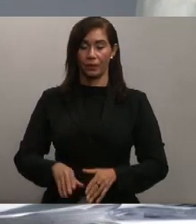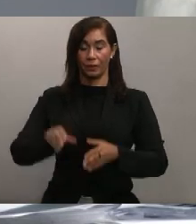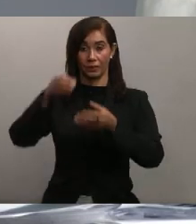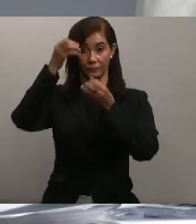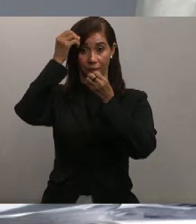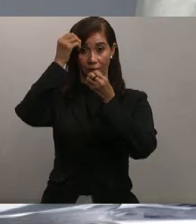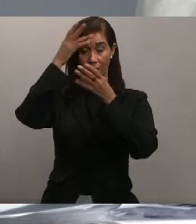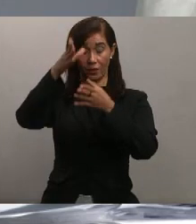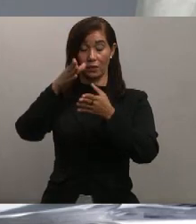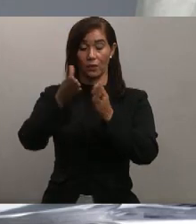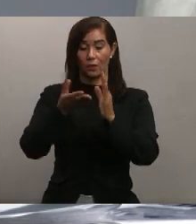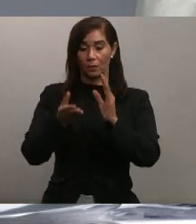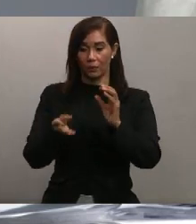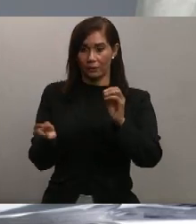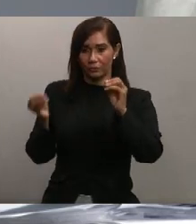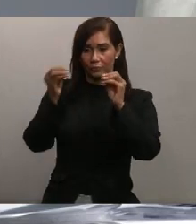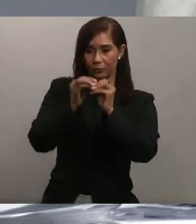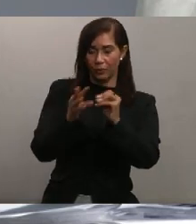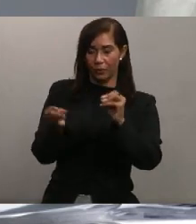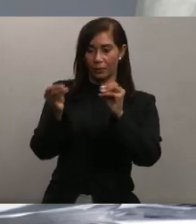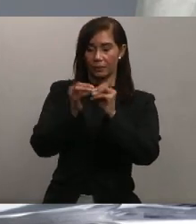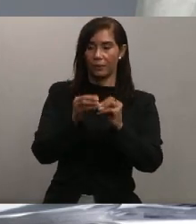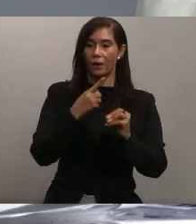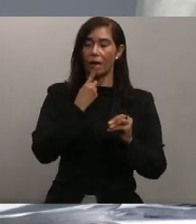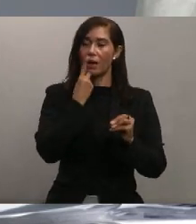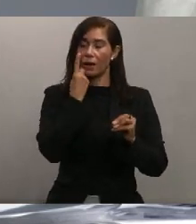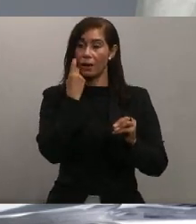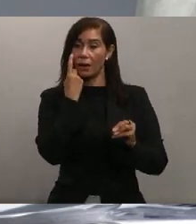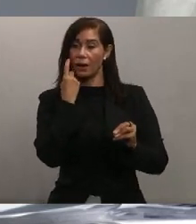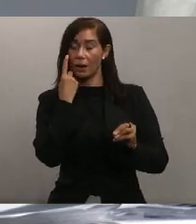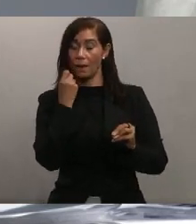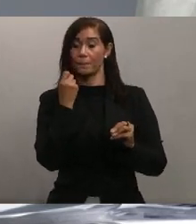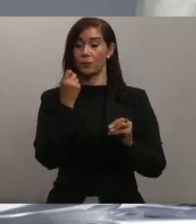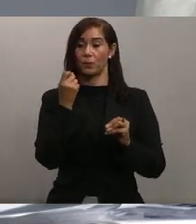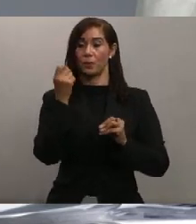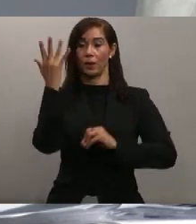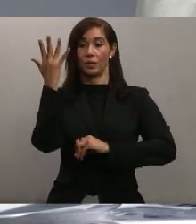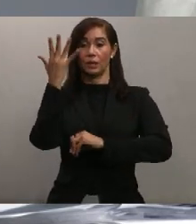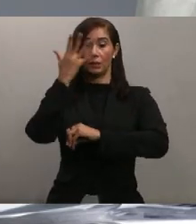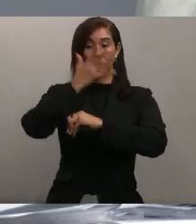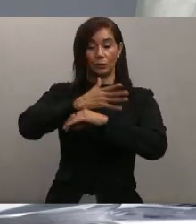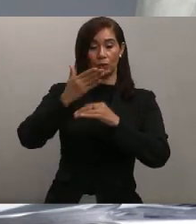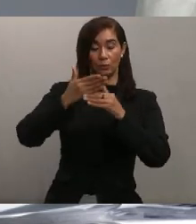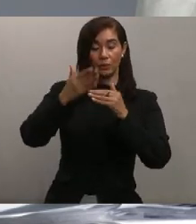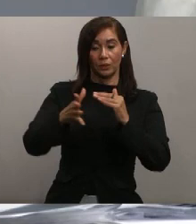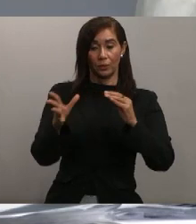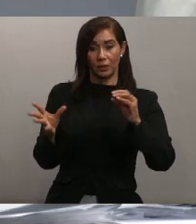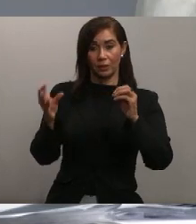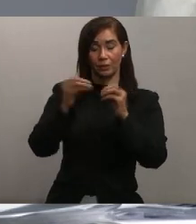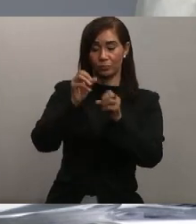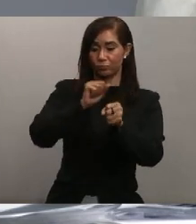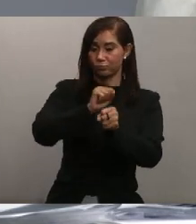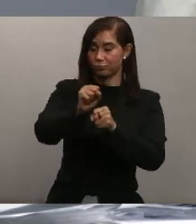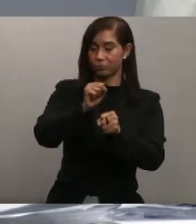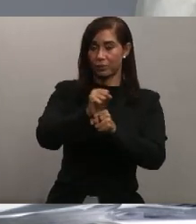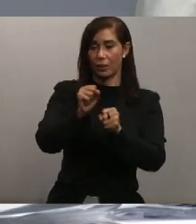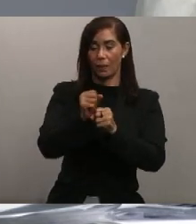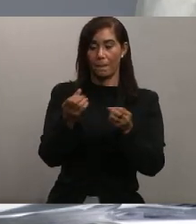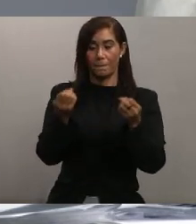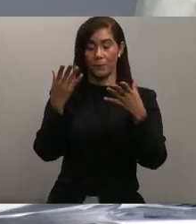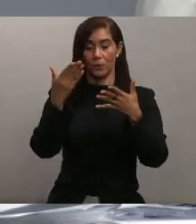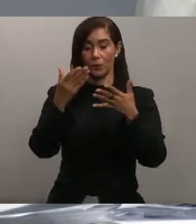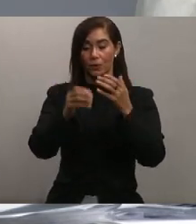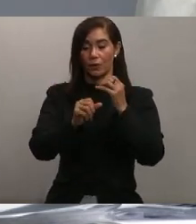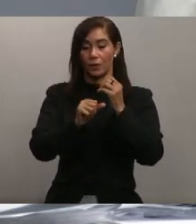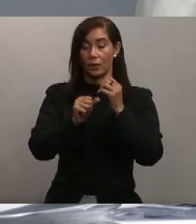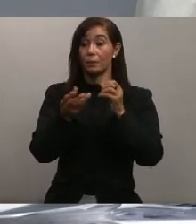pruebas que en los últimos 5 días han tenido un registro total de